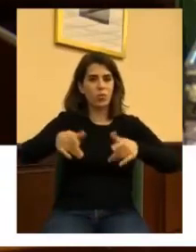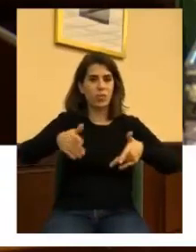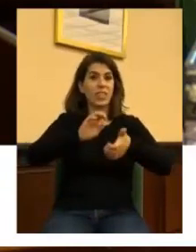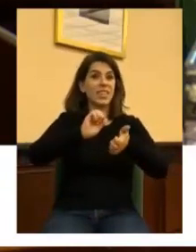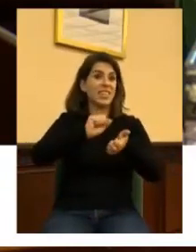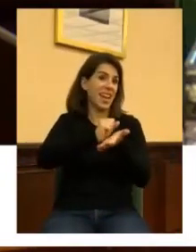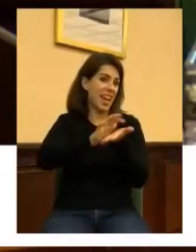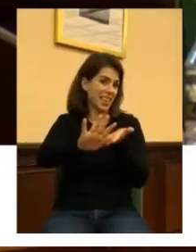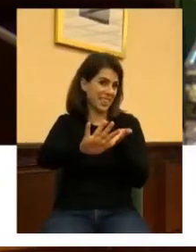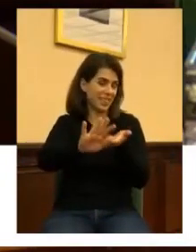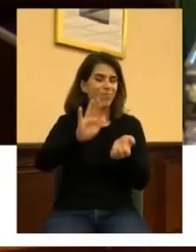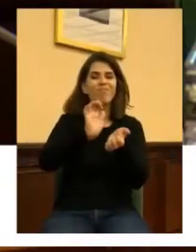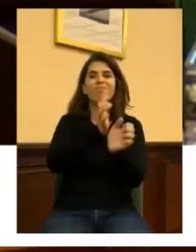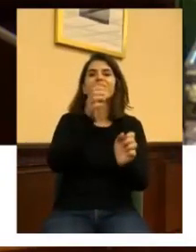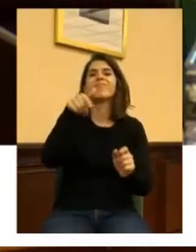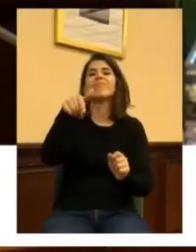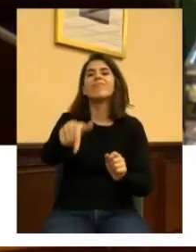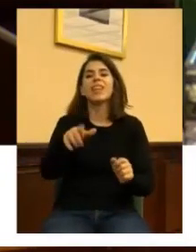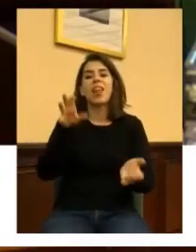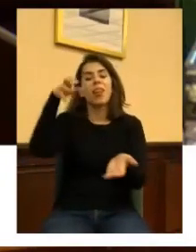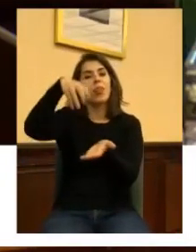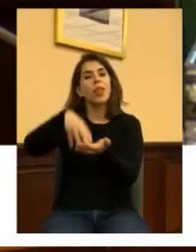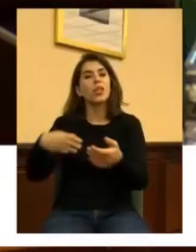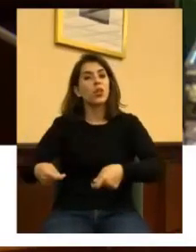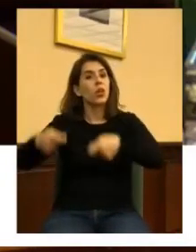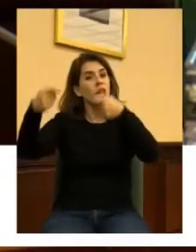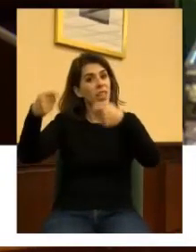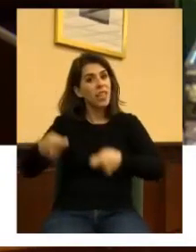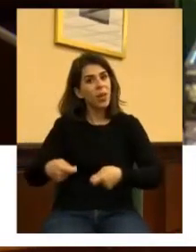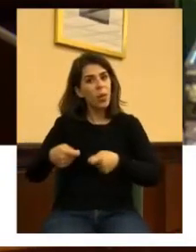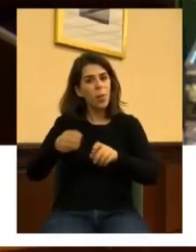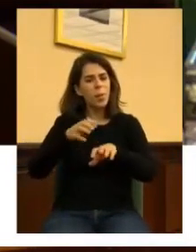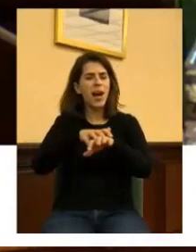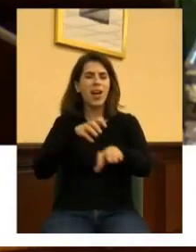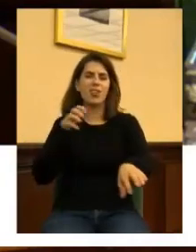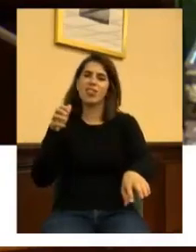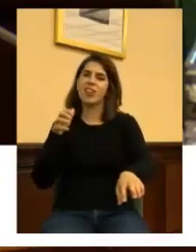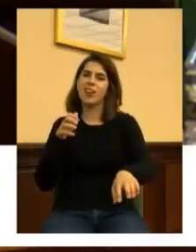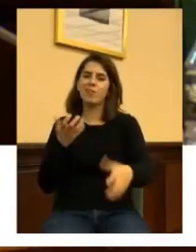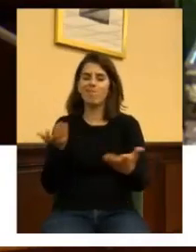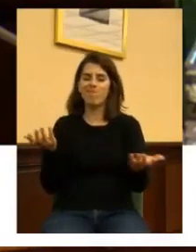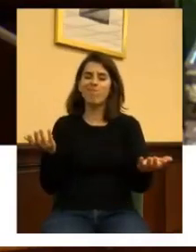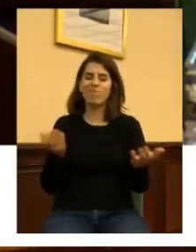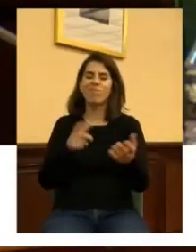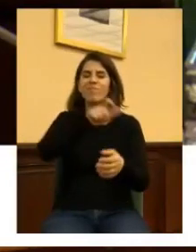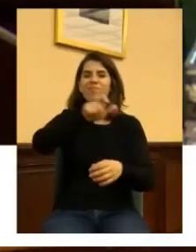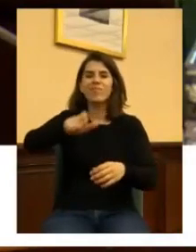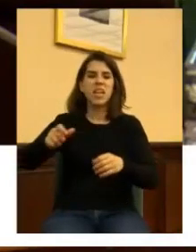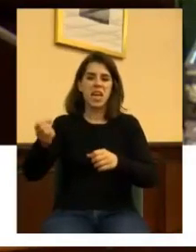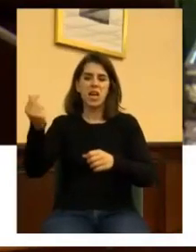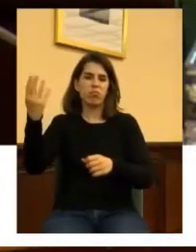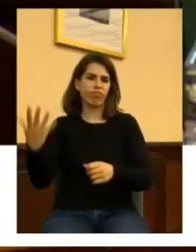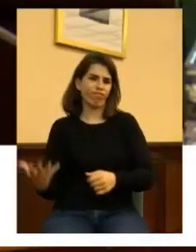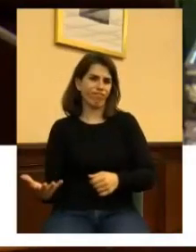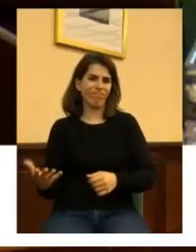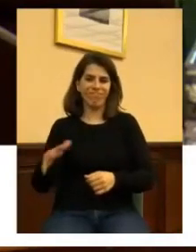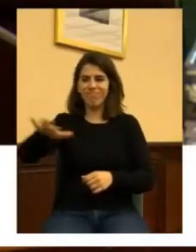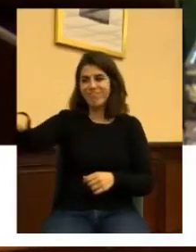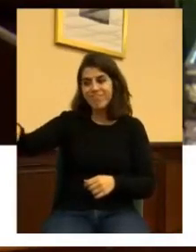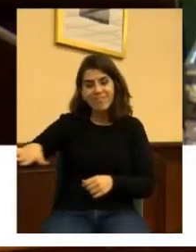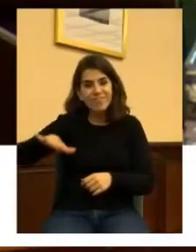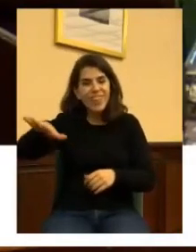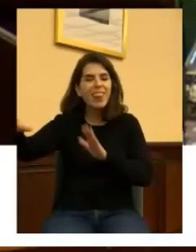que ha provocado que la mayoría de los centros concertados estén y se destinen a las zonas donde viven las familias más ricas y